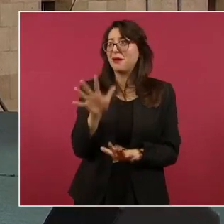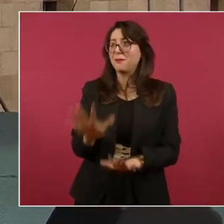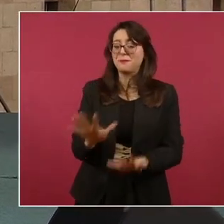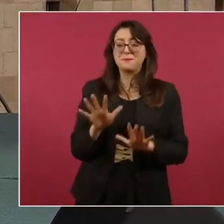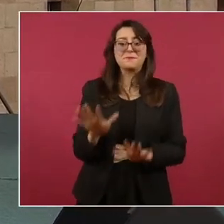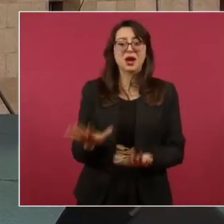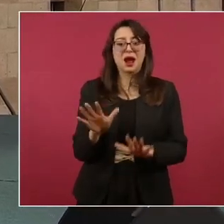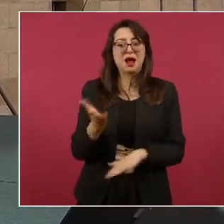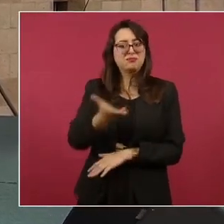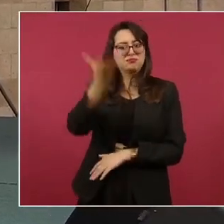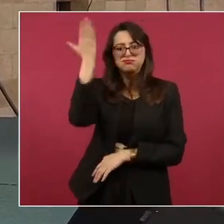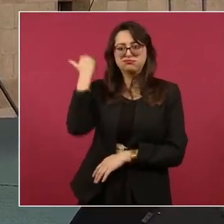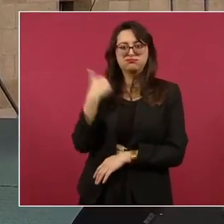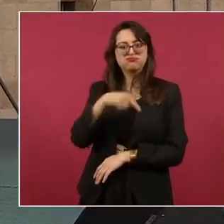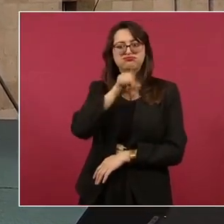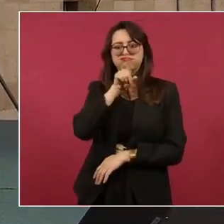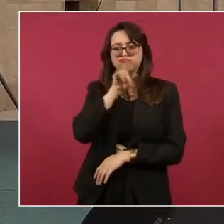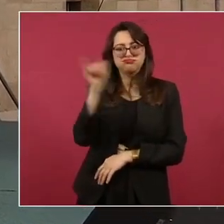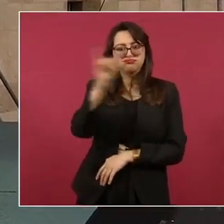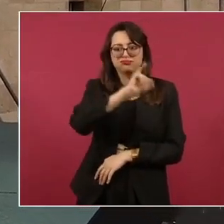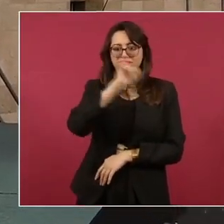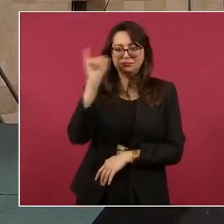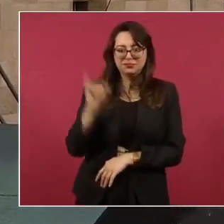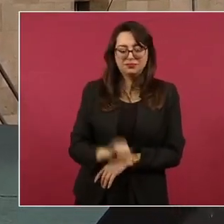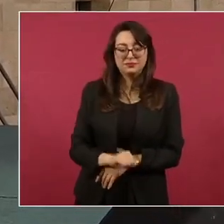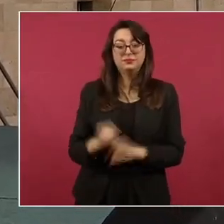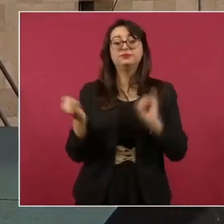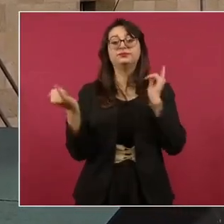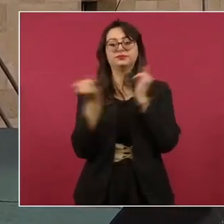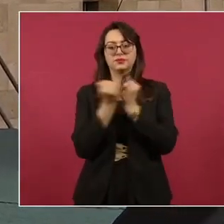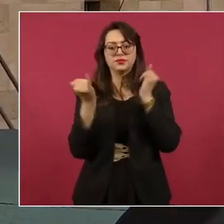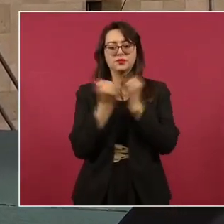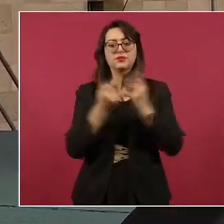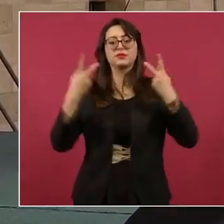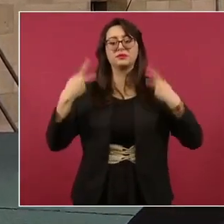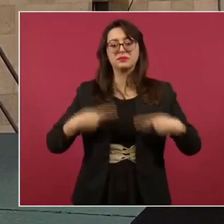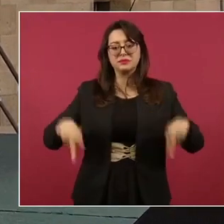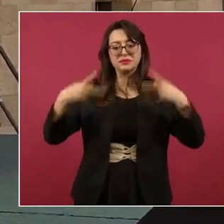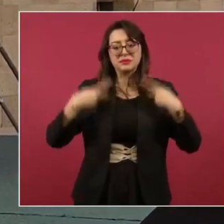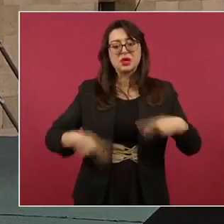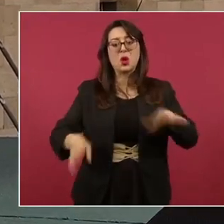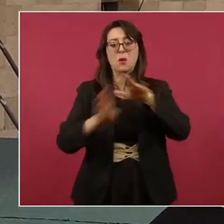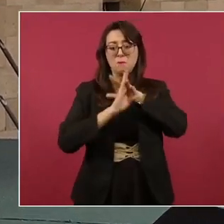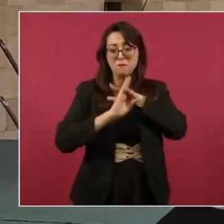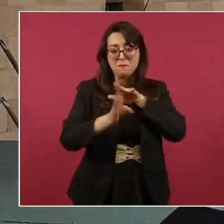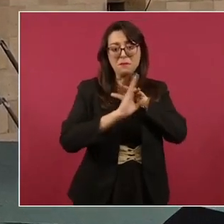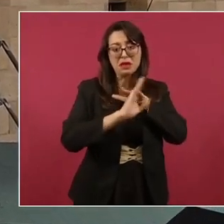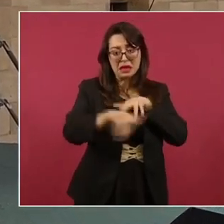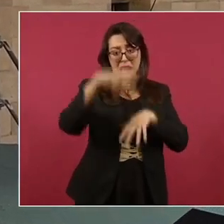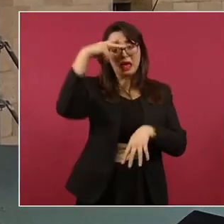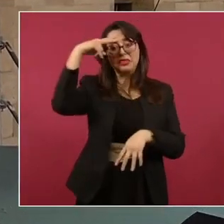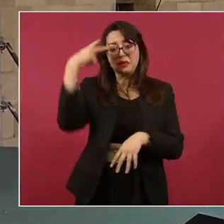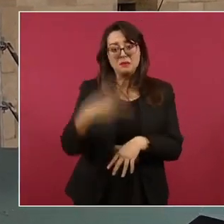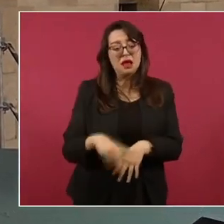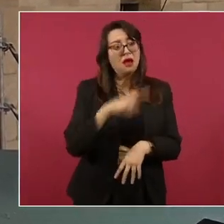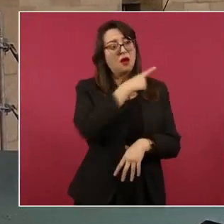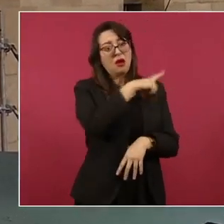ocurrido con las remesas de nuestros paisanos migrantes. Muchas gracias paisanas,